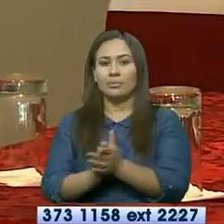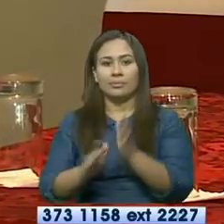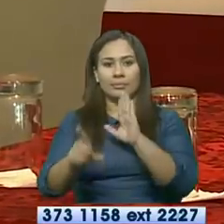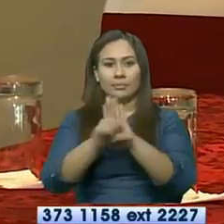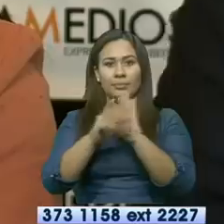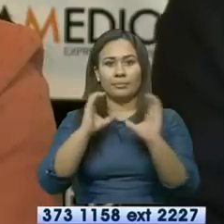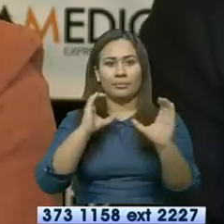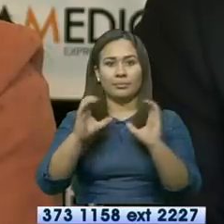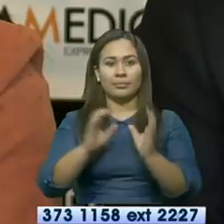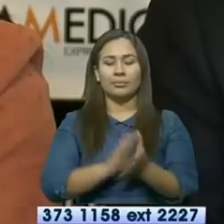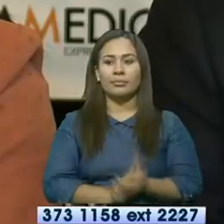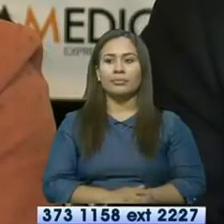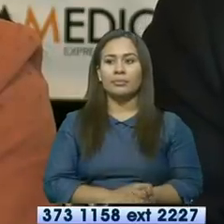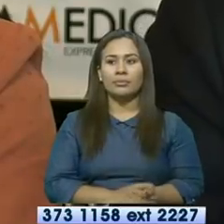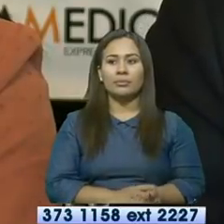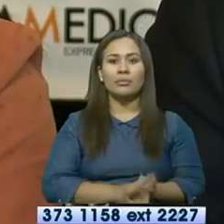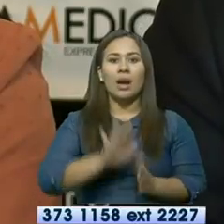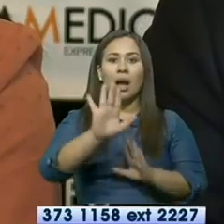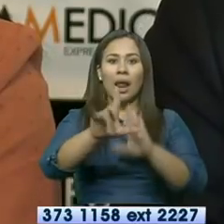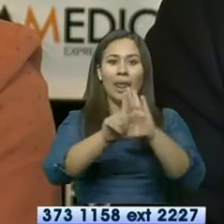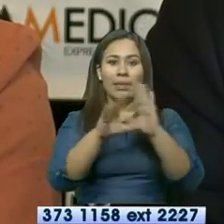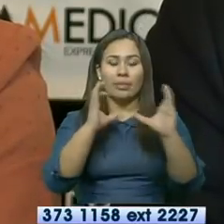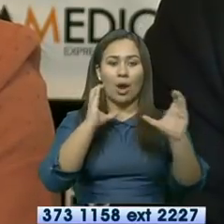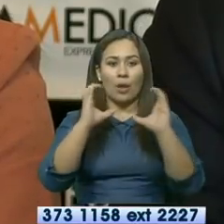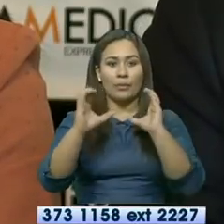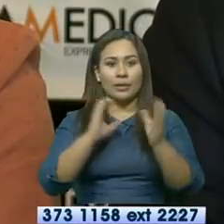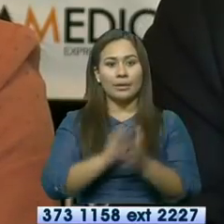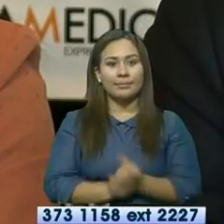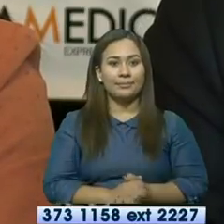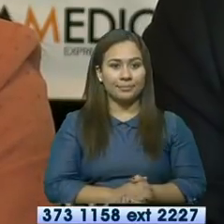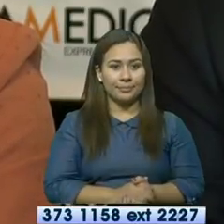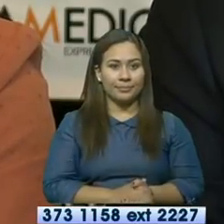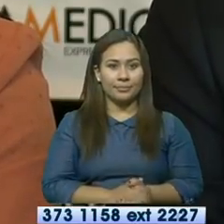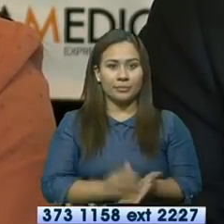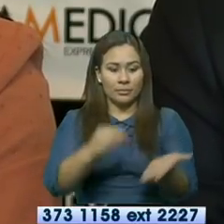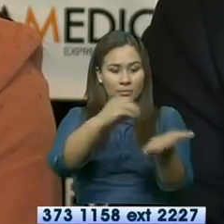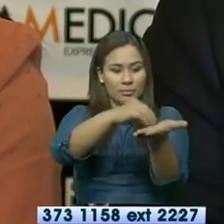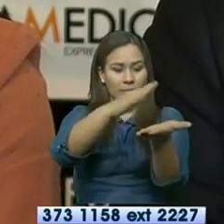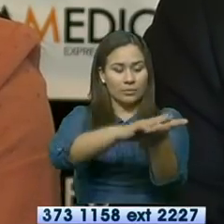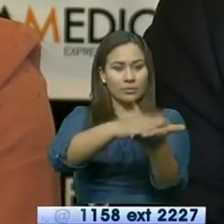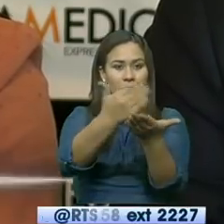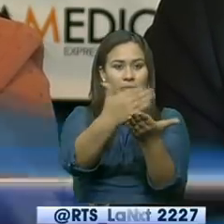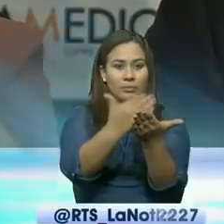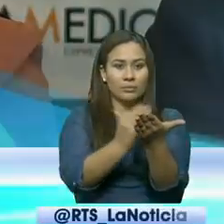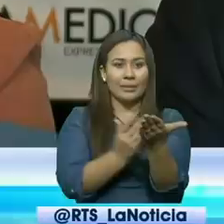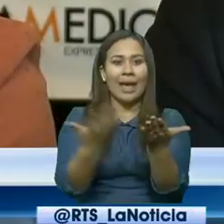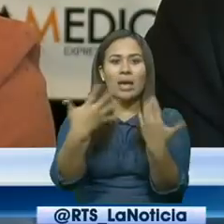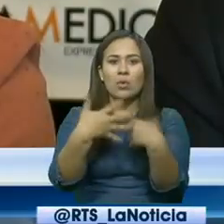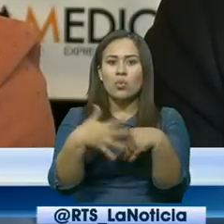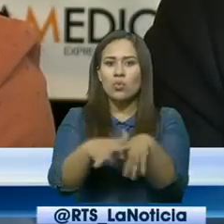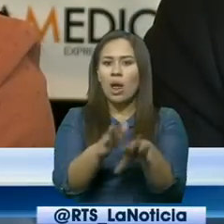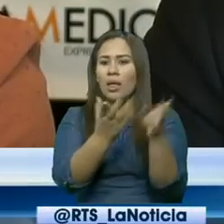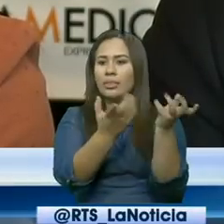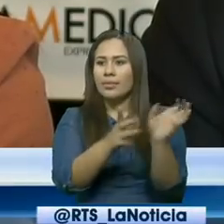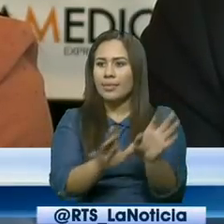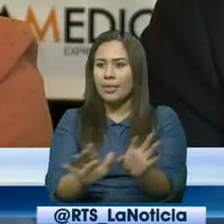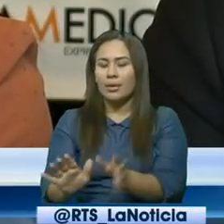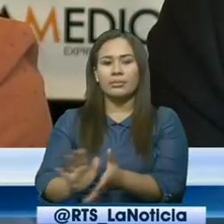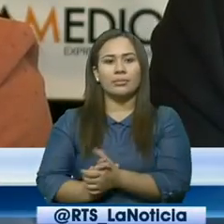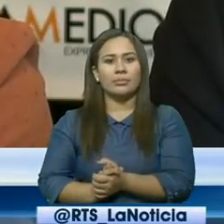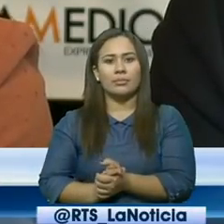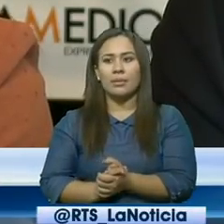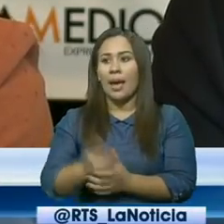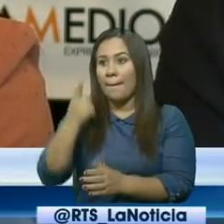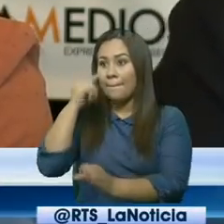la ley de comunicación debe ser reformulada profundamente para incluir una agenda positiva enfocado en un